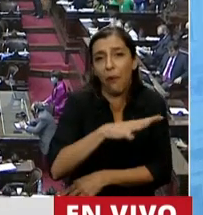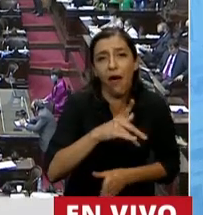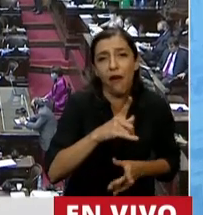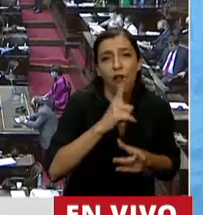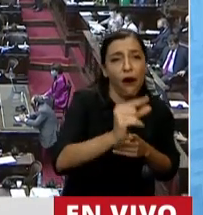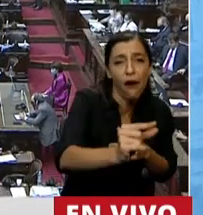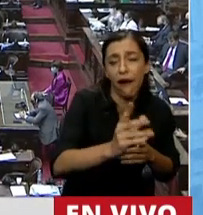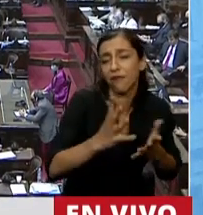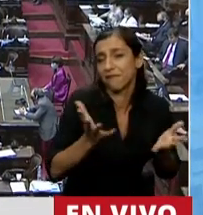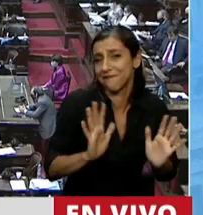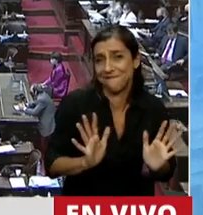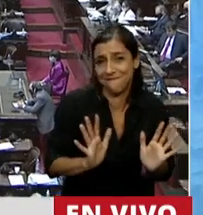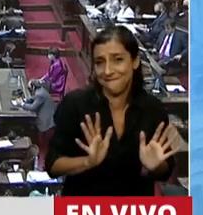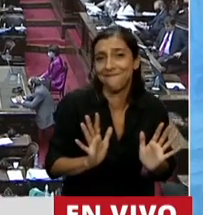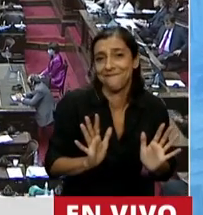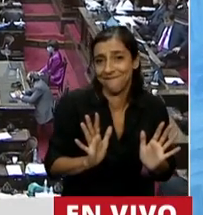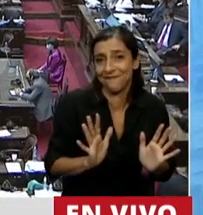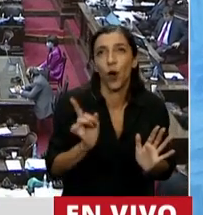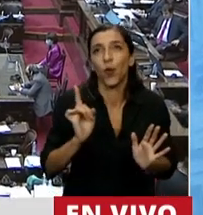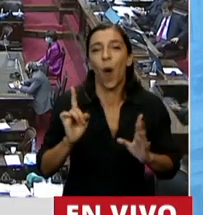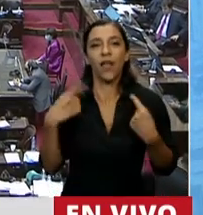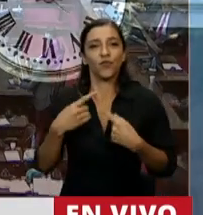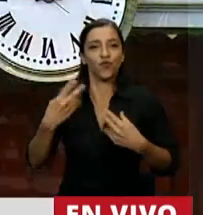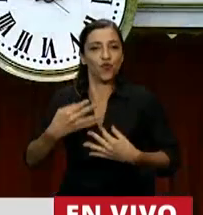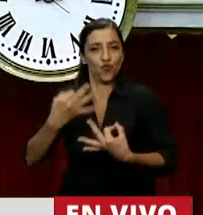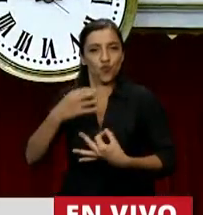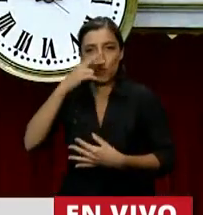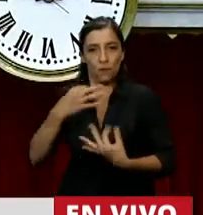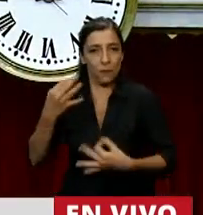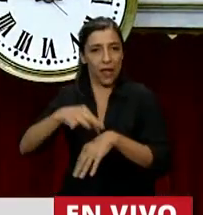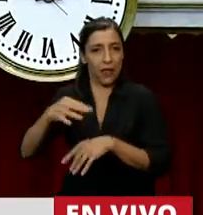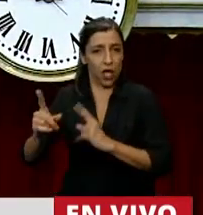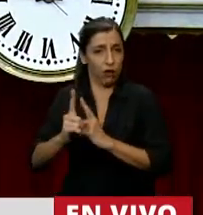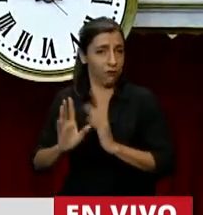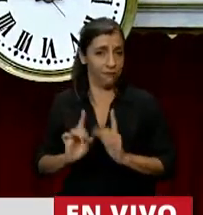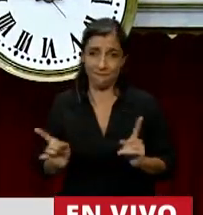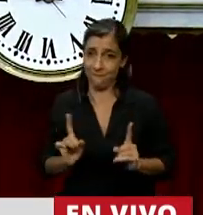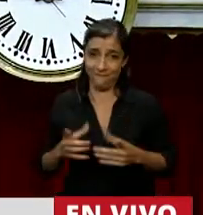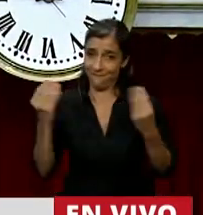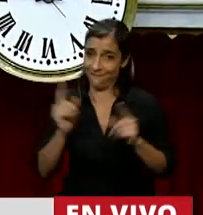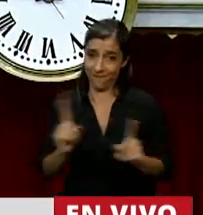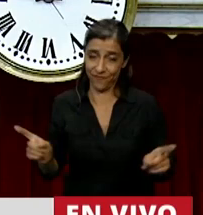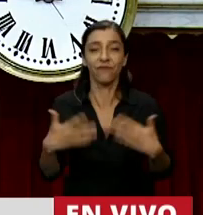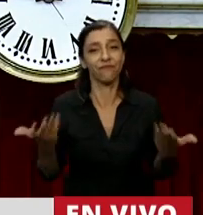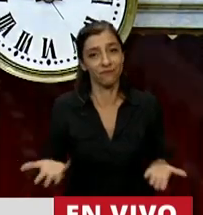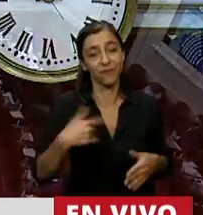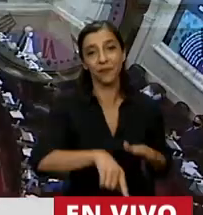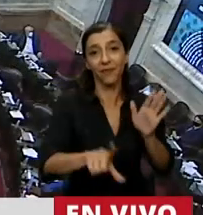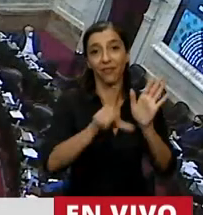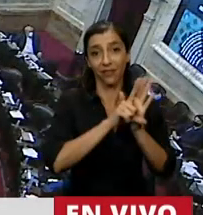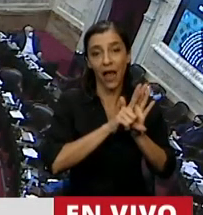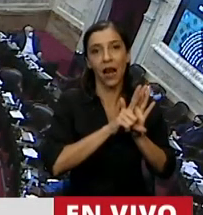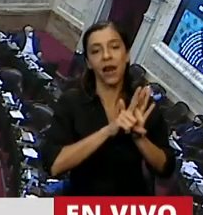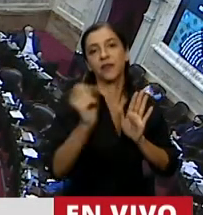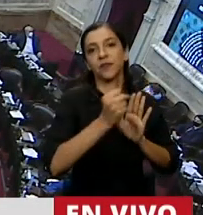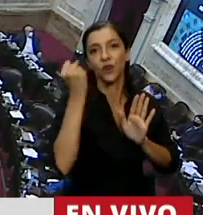a lo mejor de una ciudad. Por eso, señor presidente, es que la ley que hoy venimos a tratar tiene que ver con eso.